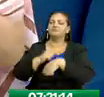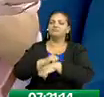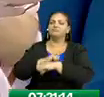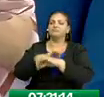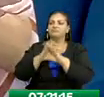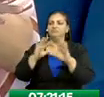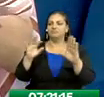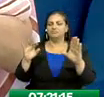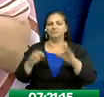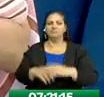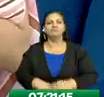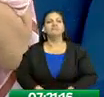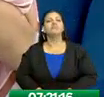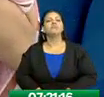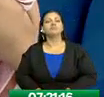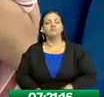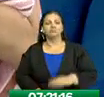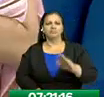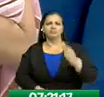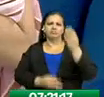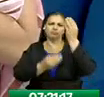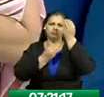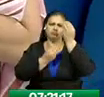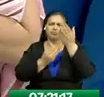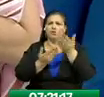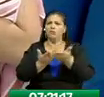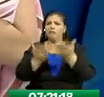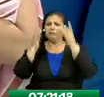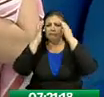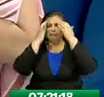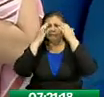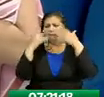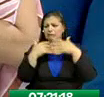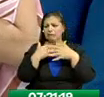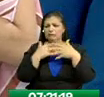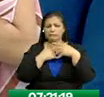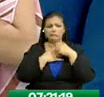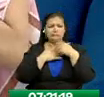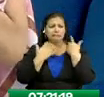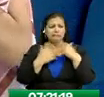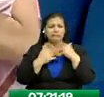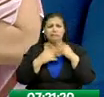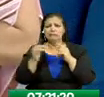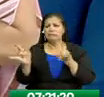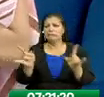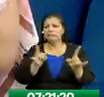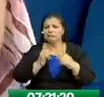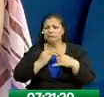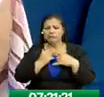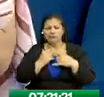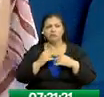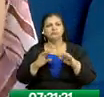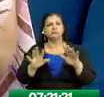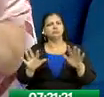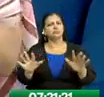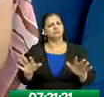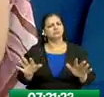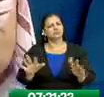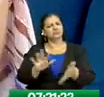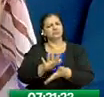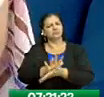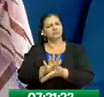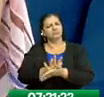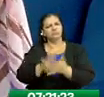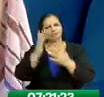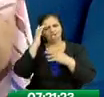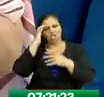Y yo creo que lo más importante, llevar ese mensaje de calma y de tranquilidad a la población de que de momento no está confirmada